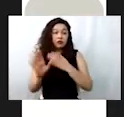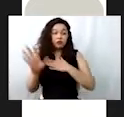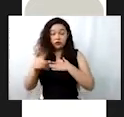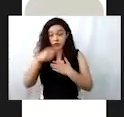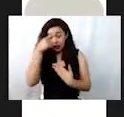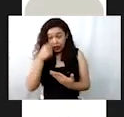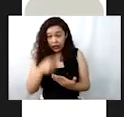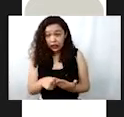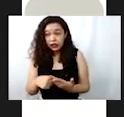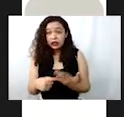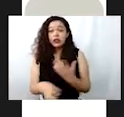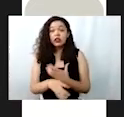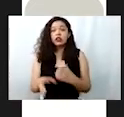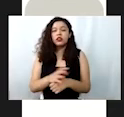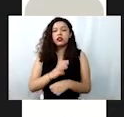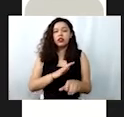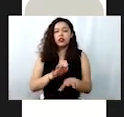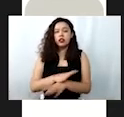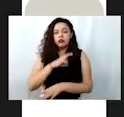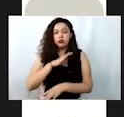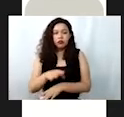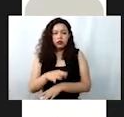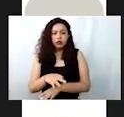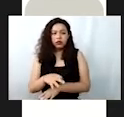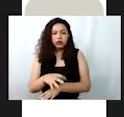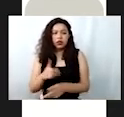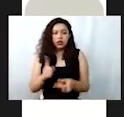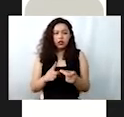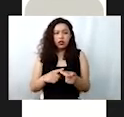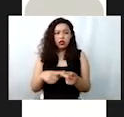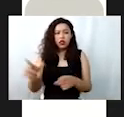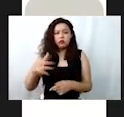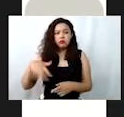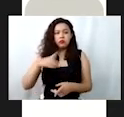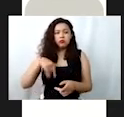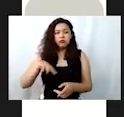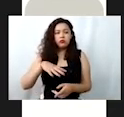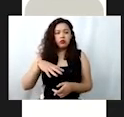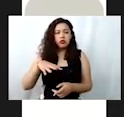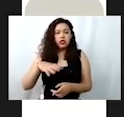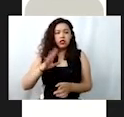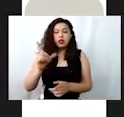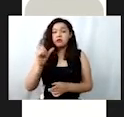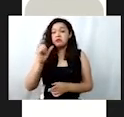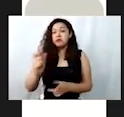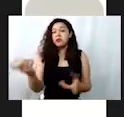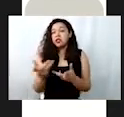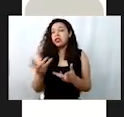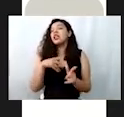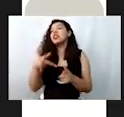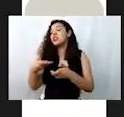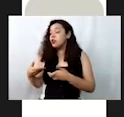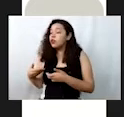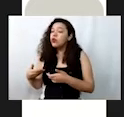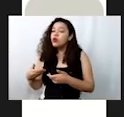puedes cambiar las cosas. Busca donde te dejen cambiarlo, busca donde puedas hacer algo, y por pequeño que sea, ese es un camino que va sumando y se va